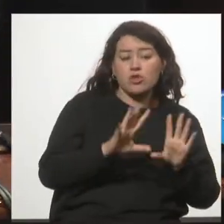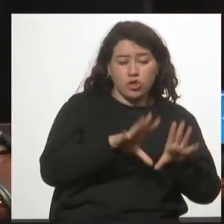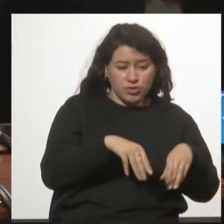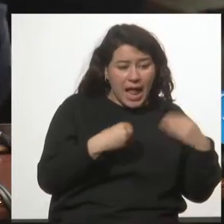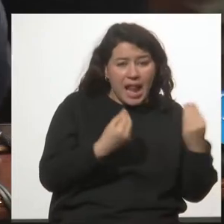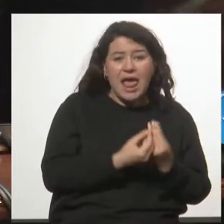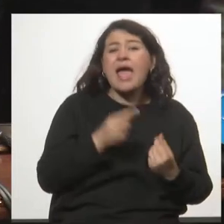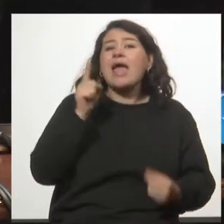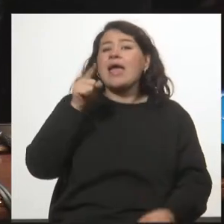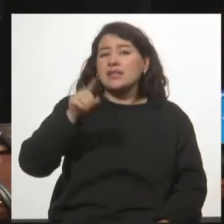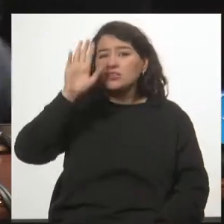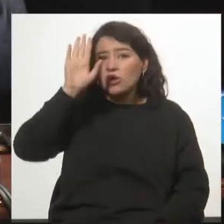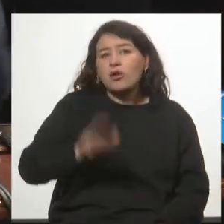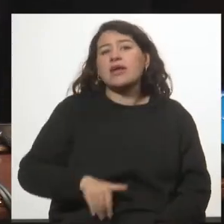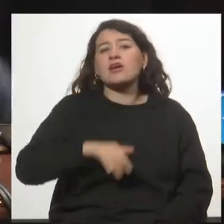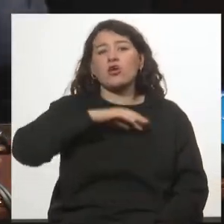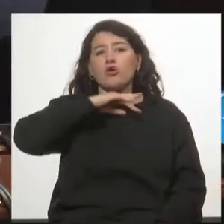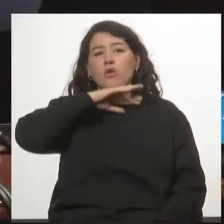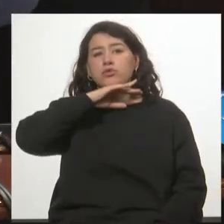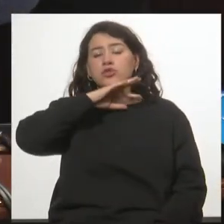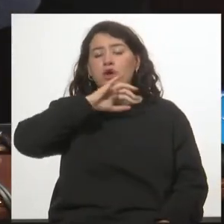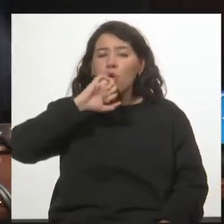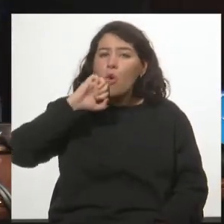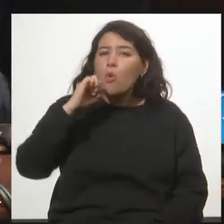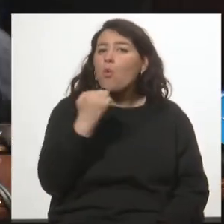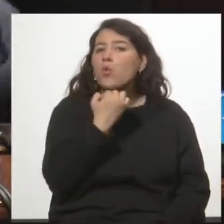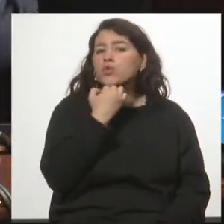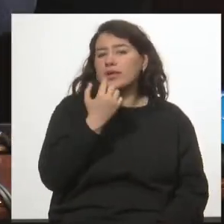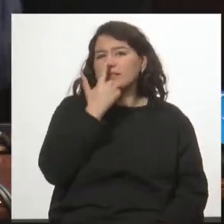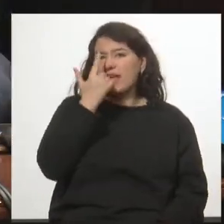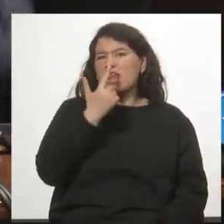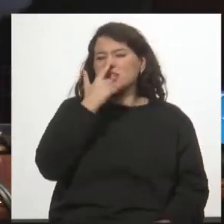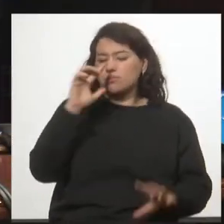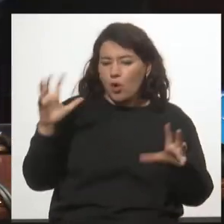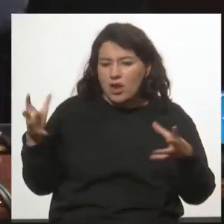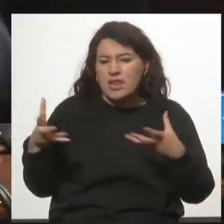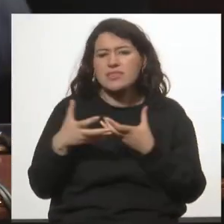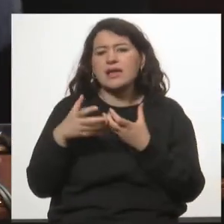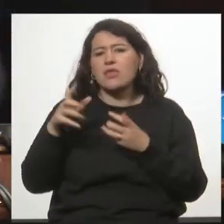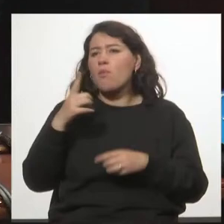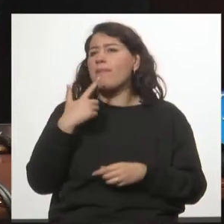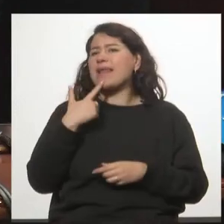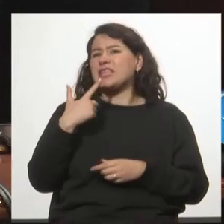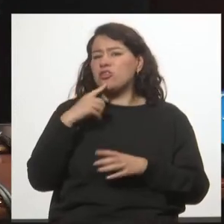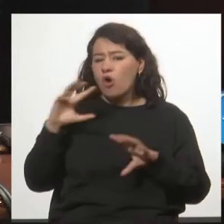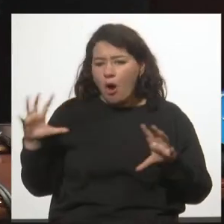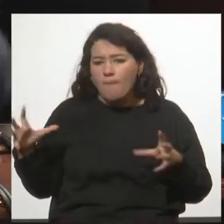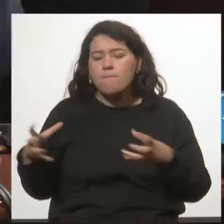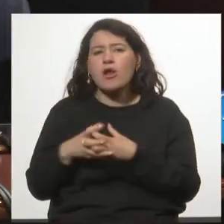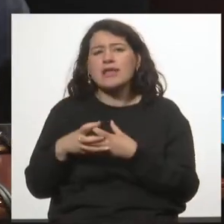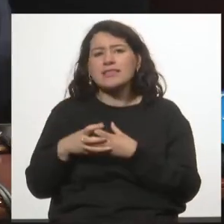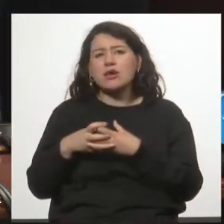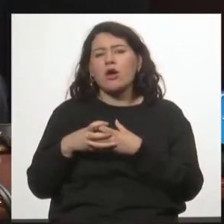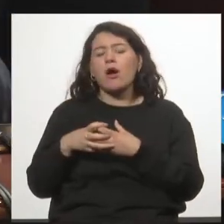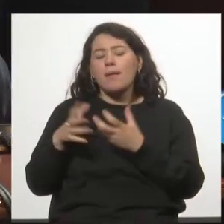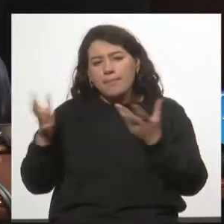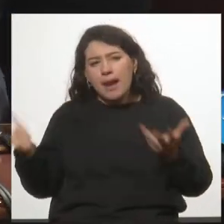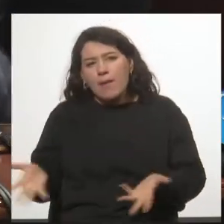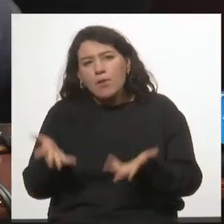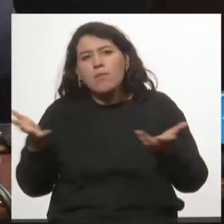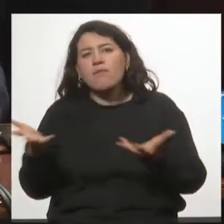hecho de corrupción que ocultó el interés político de una fuerza de partidos políticos para promover